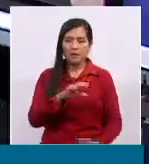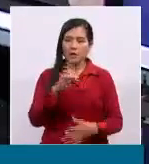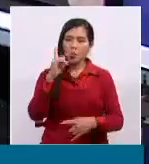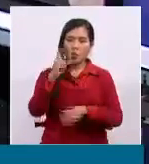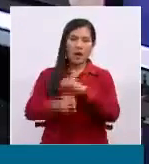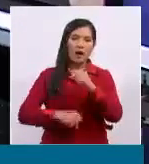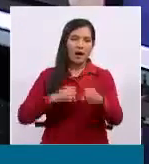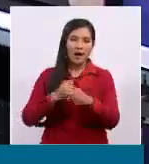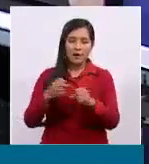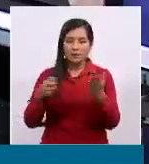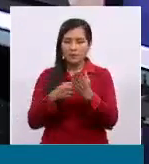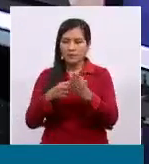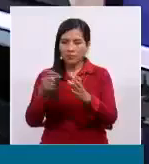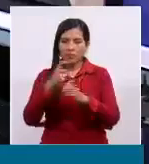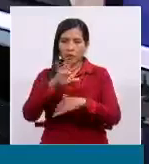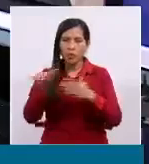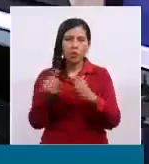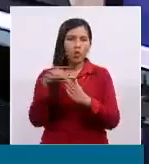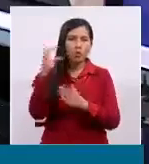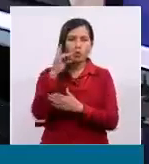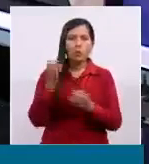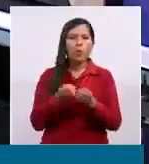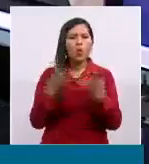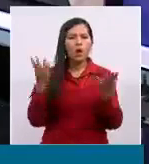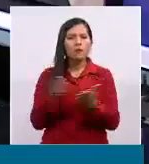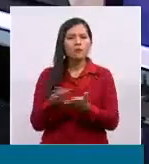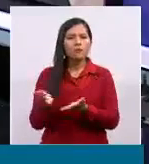de peaje en el país?